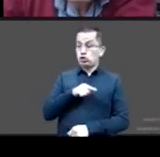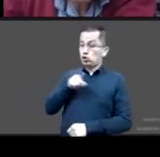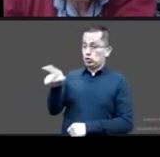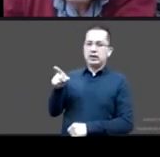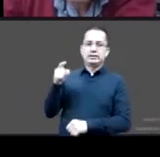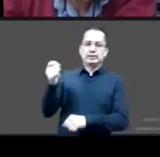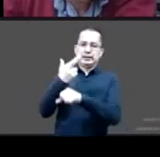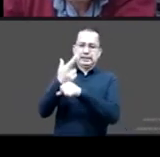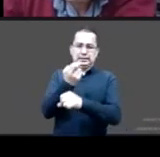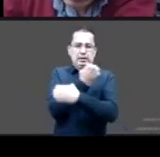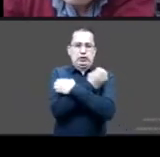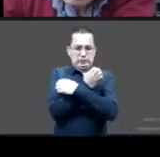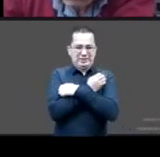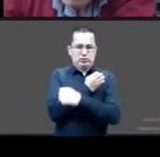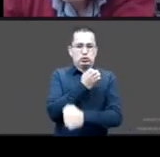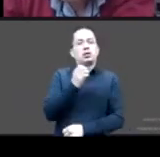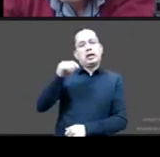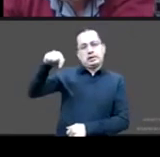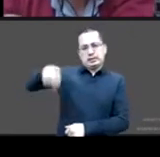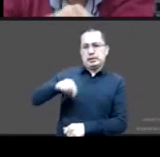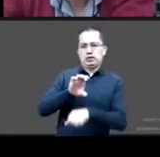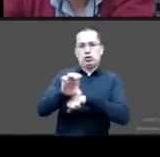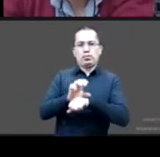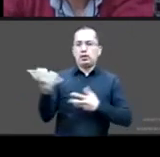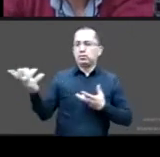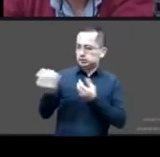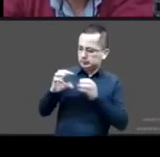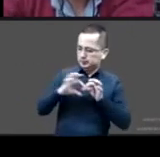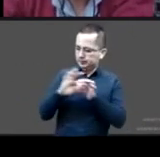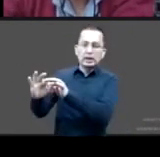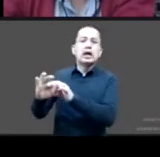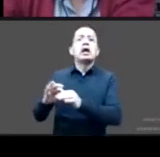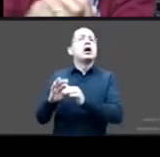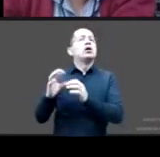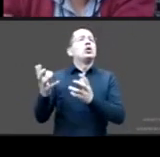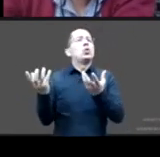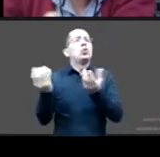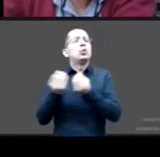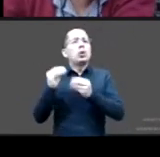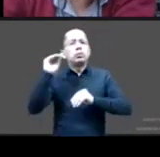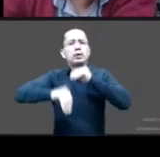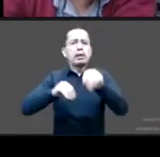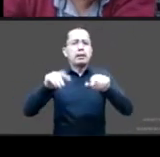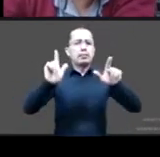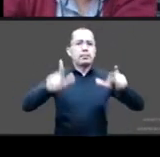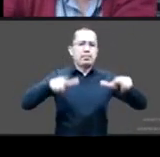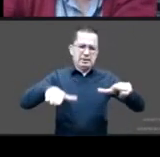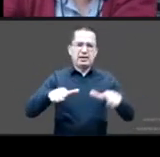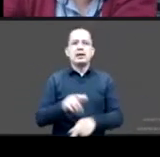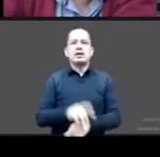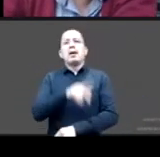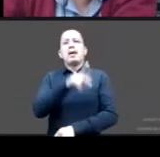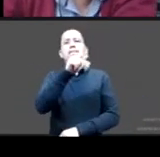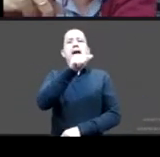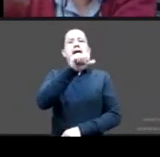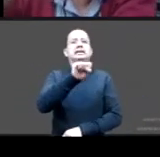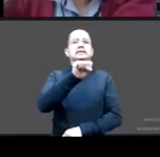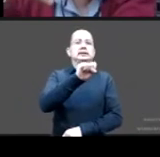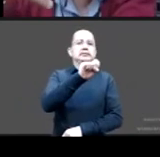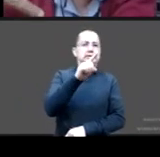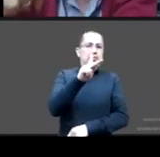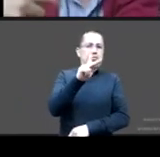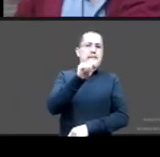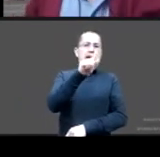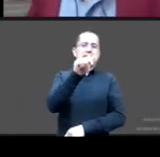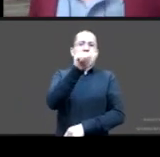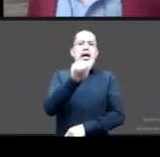llama pasatuidea punto con z pasatuidea punto org y en esa plataforma tenemos por lo menos